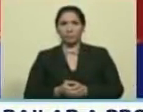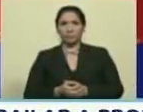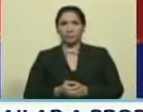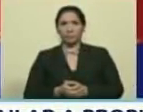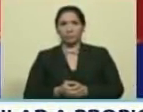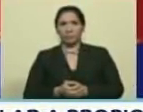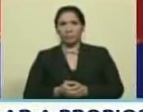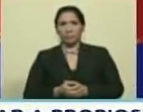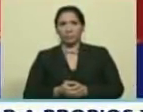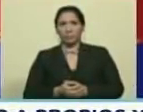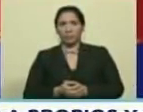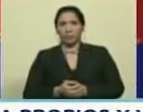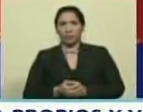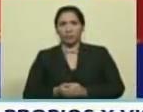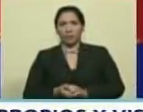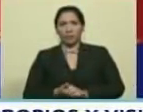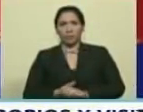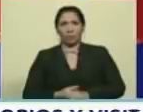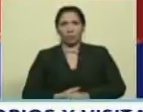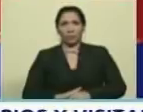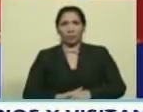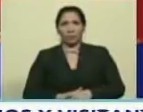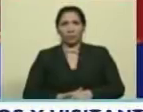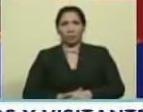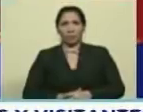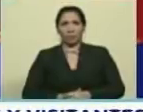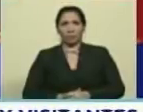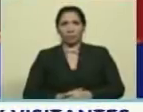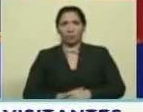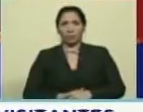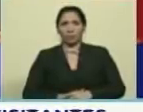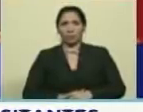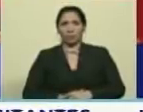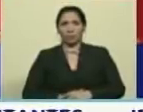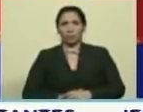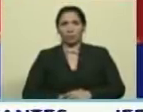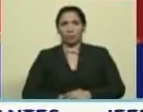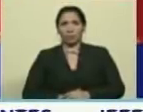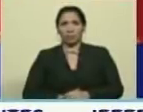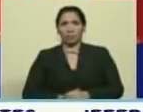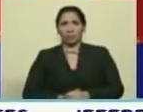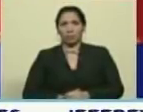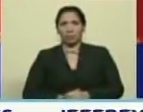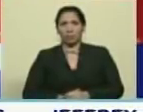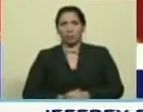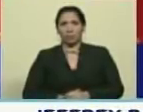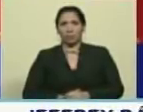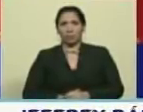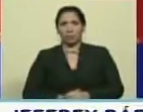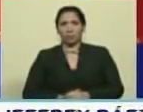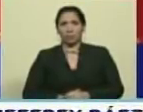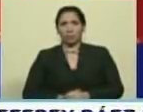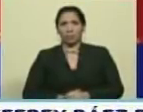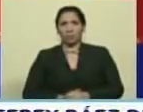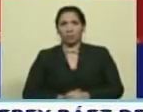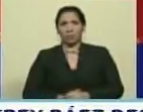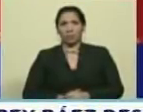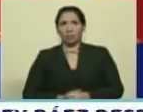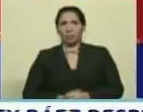colocando en el pecho de Chávez la orden Carlos Manuel de Céspedes? Ese día, Fidel evocó lo dicho por